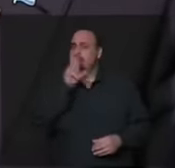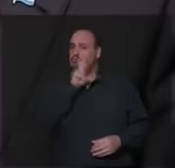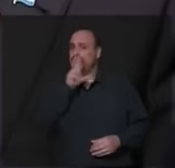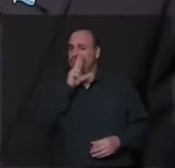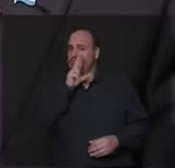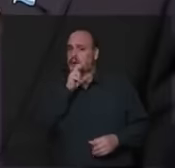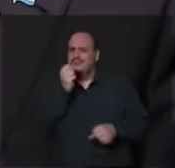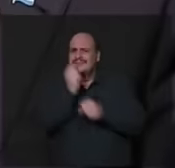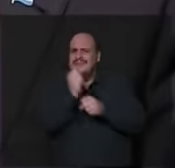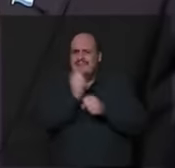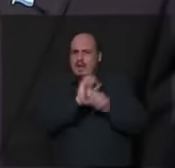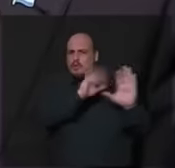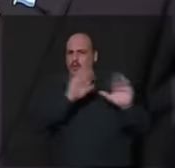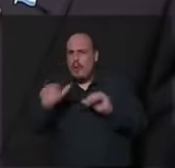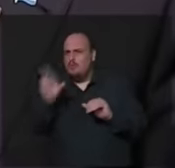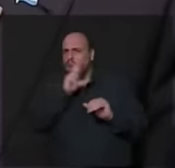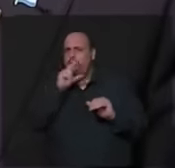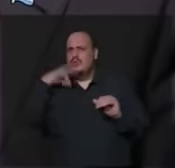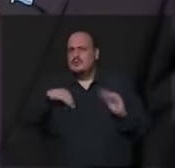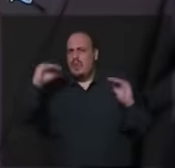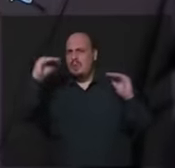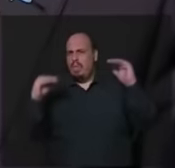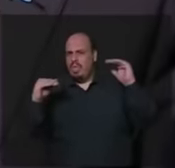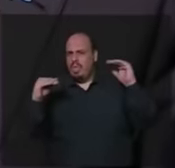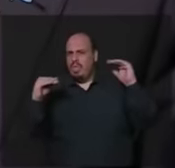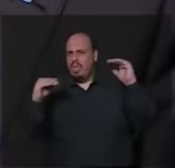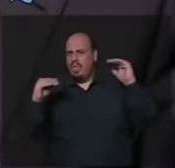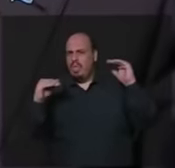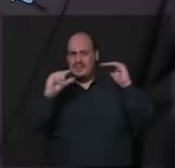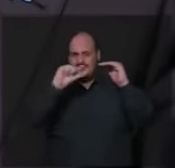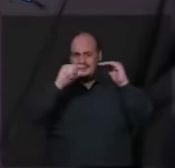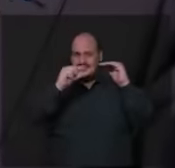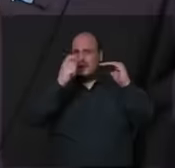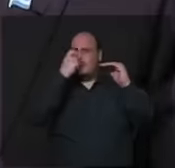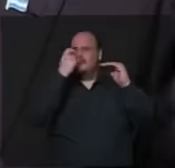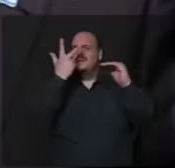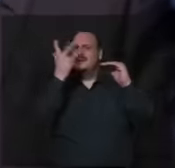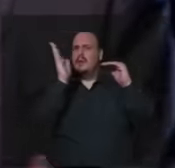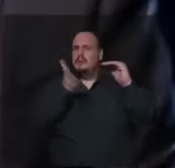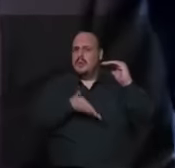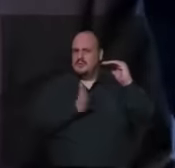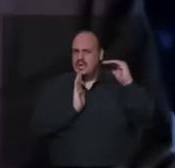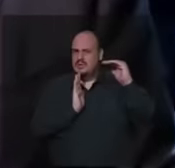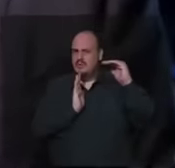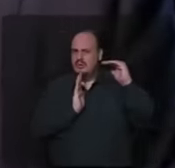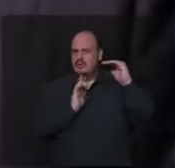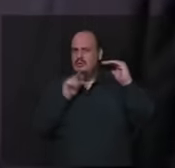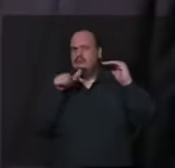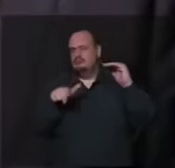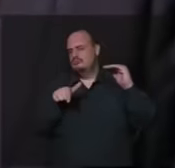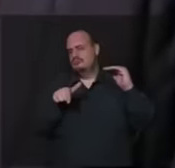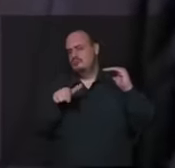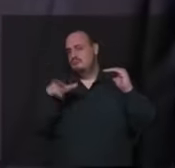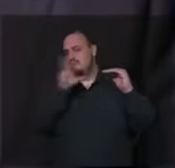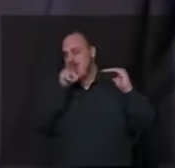tarea, no reciben la misma remuneración. Hay un 23% de diferencia. Y centralmente quiero comprometerme con todas